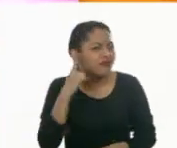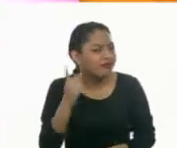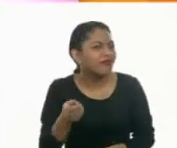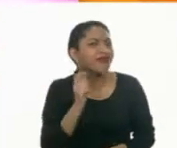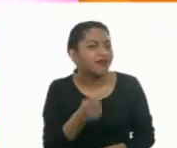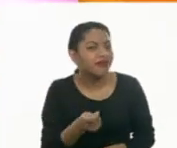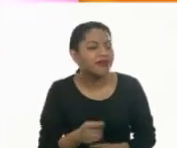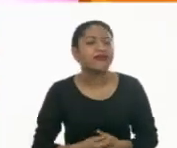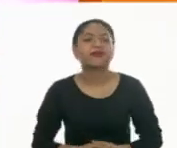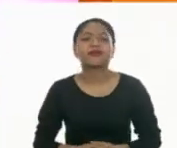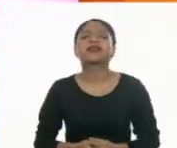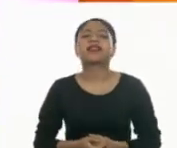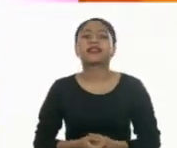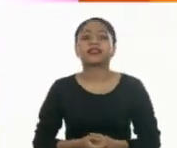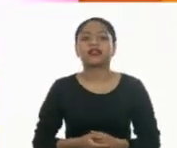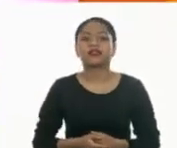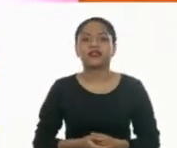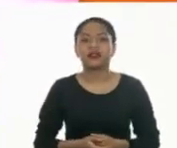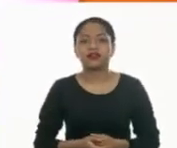Pimanteja.